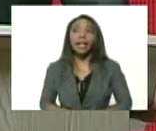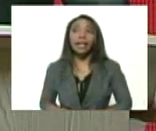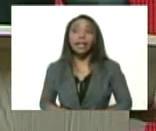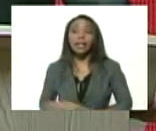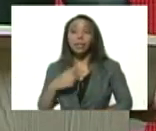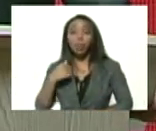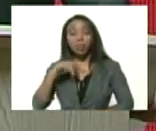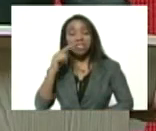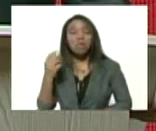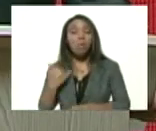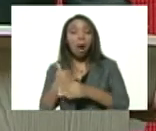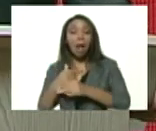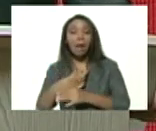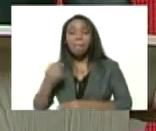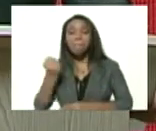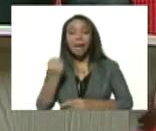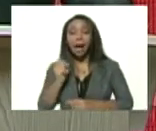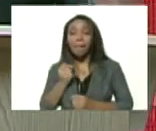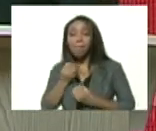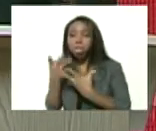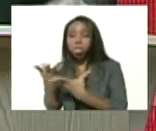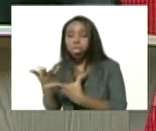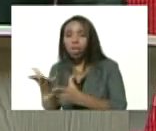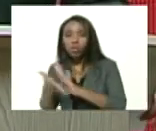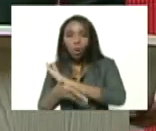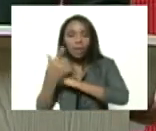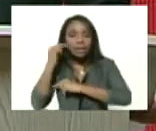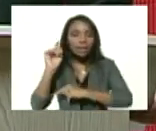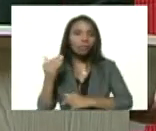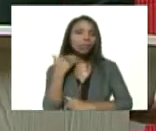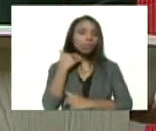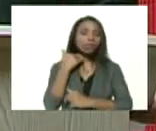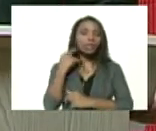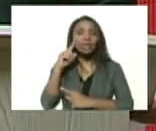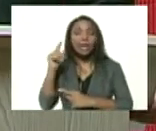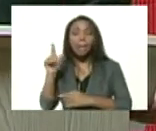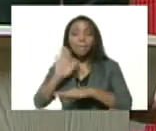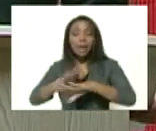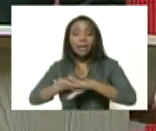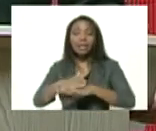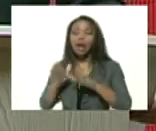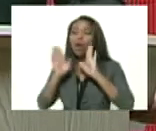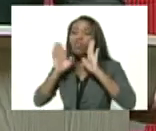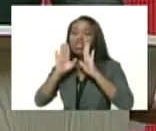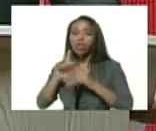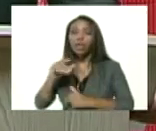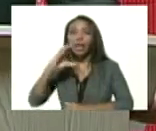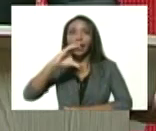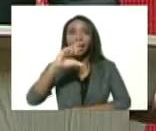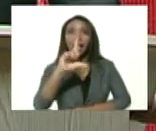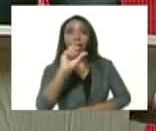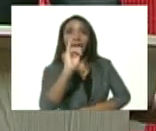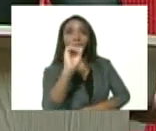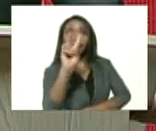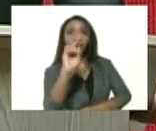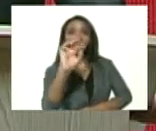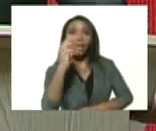eso que ocurre la confesión de Cliver Alcalá Cordones.